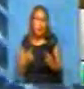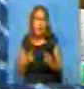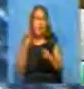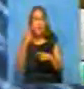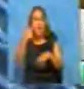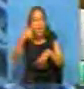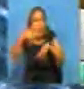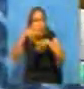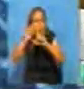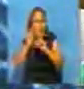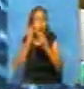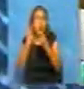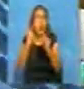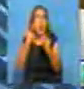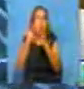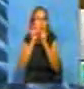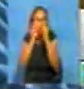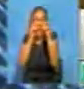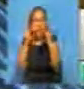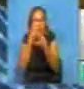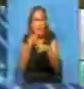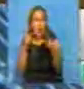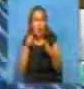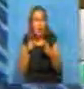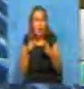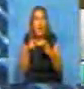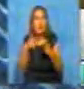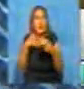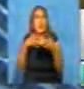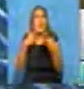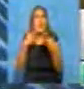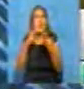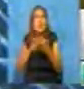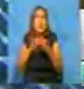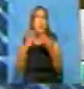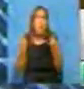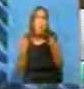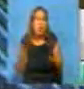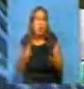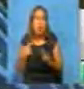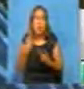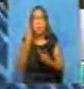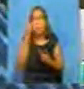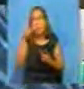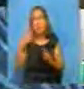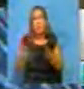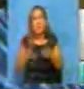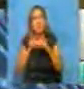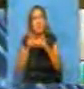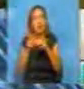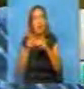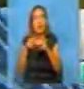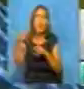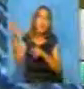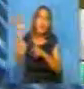descubrir hechos delictivos de envergadura. Se justificaba, digamos, que uno diga, bueno, que